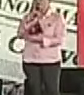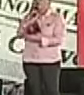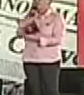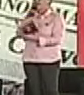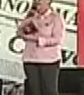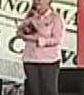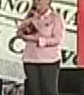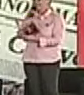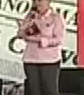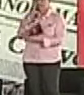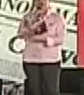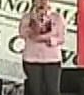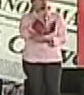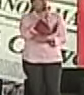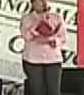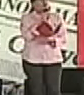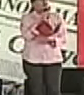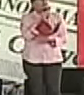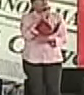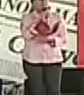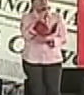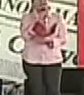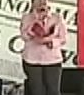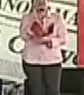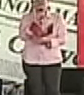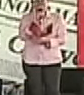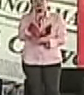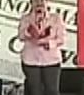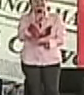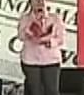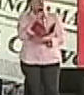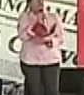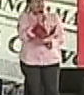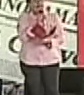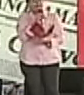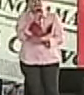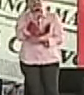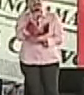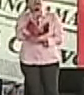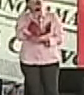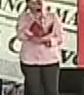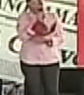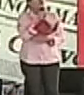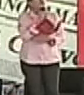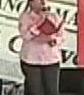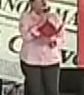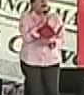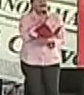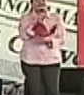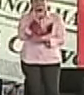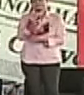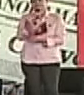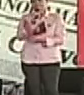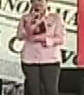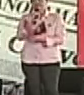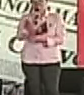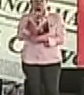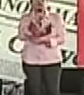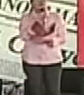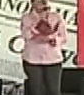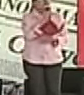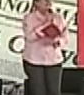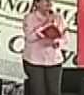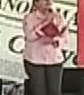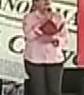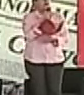Primeramente, palabras del jefe de gobierno del Distrito Capital, Nahum Fernández, quien destacaba que el error más grande de la burguesía fascista del año 2002 fue silenciar